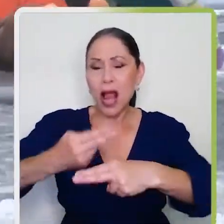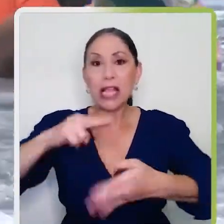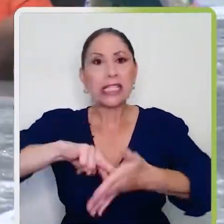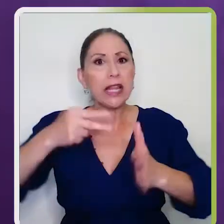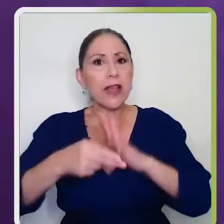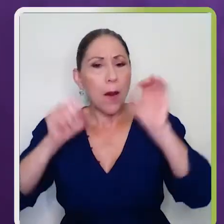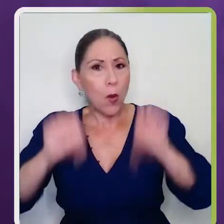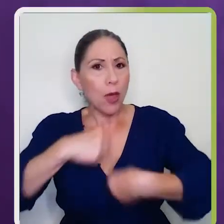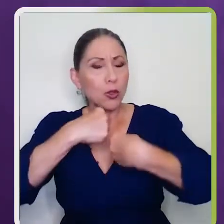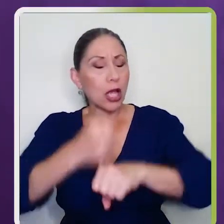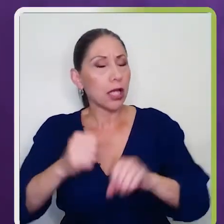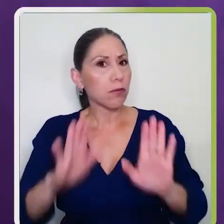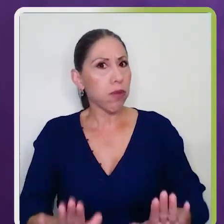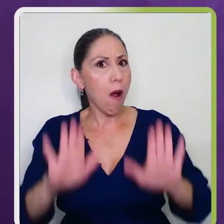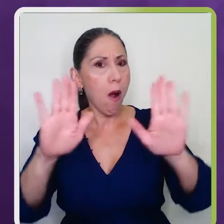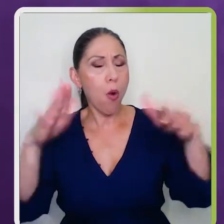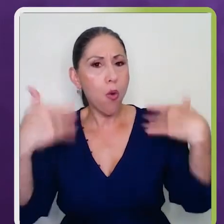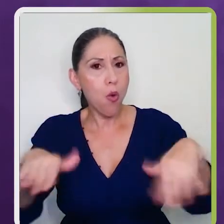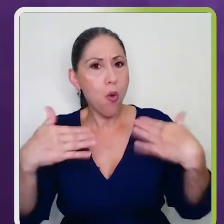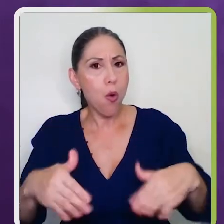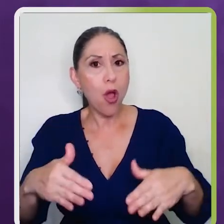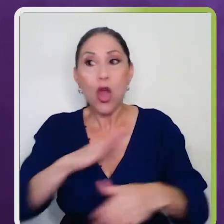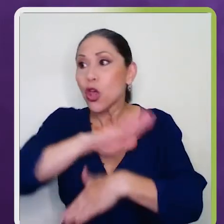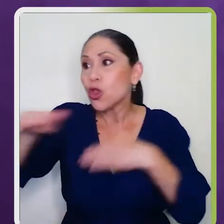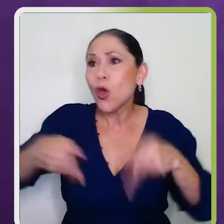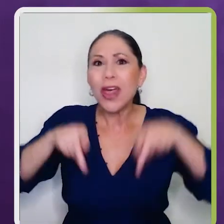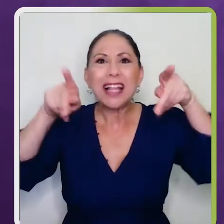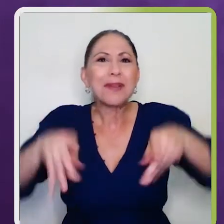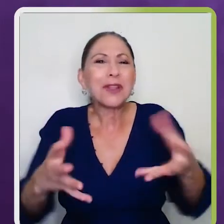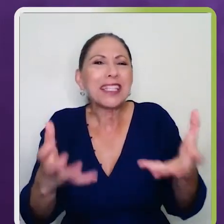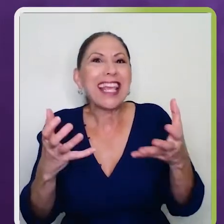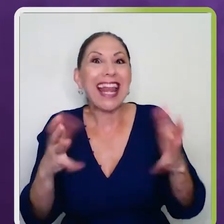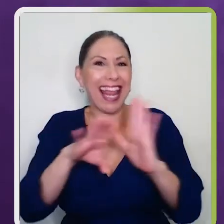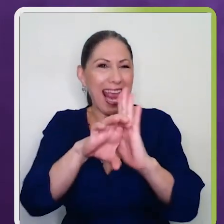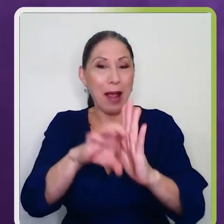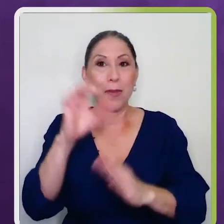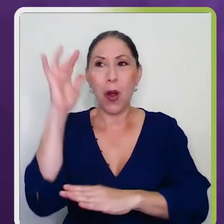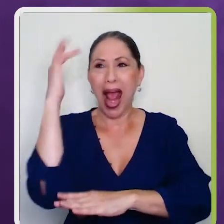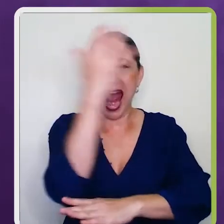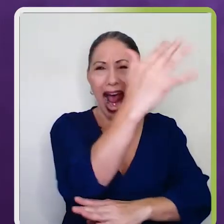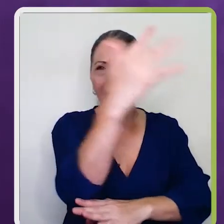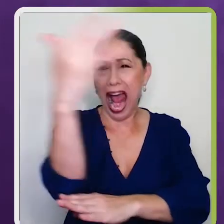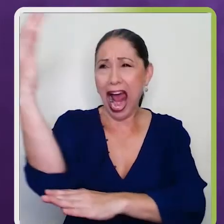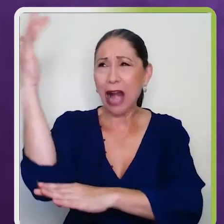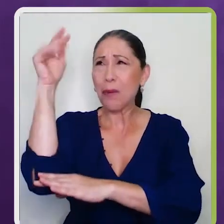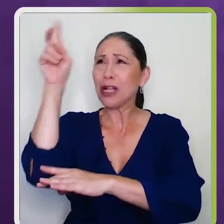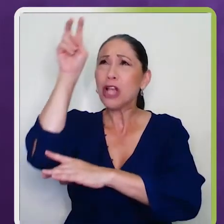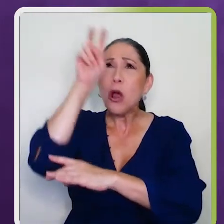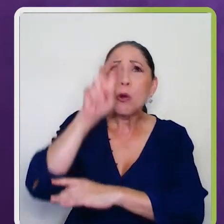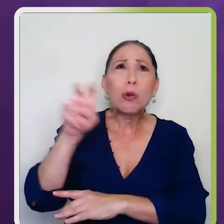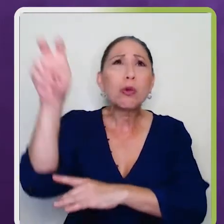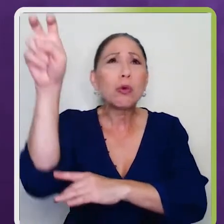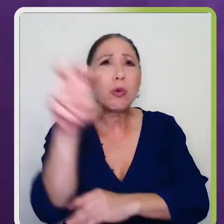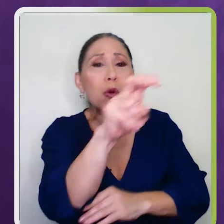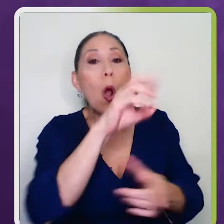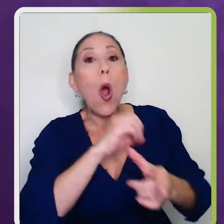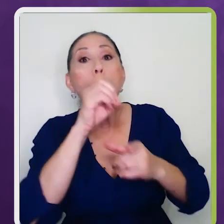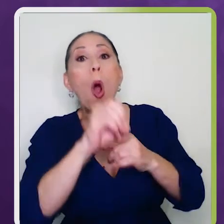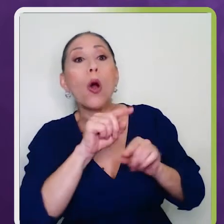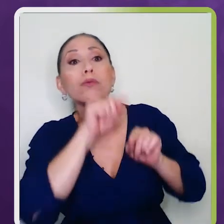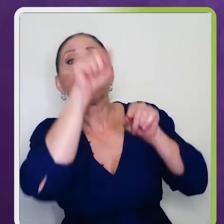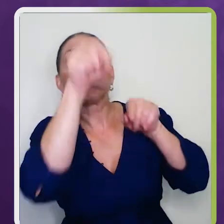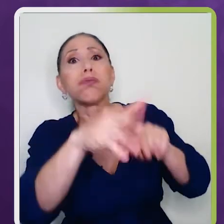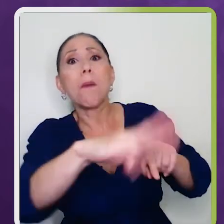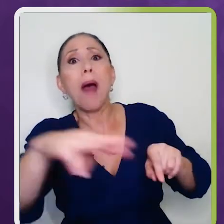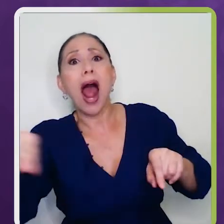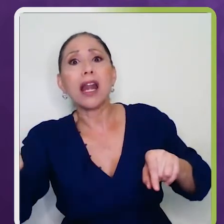esas personas que tienen un sueño de volar entre los árboles, de meterse al mar. Tuvimos un pasajero que tenía 15 años de no tocar el mar.